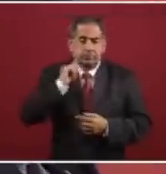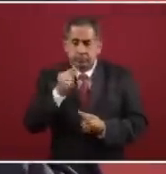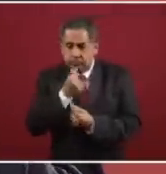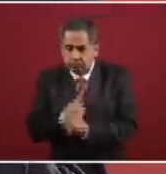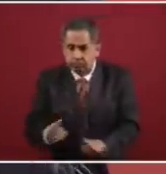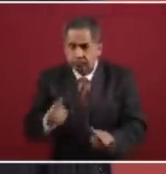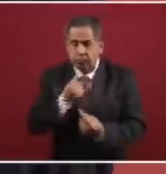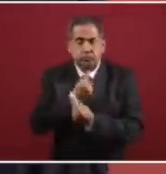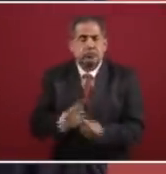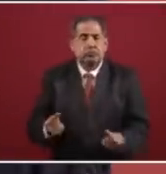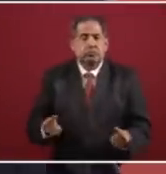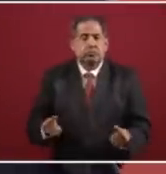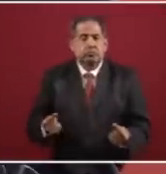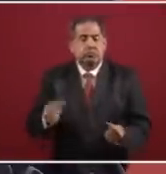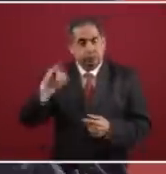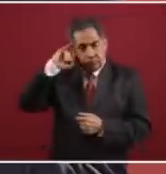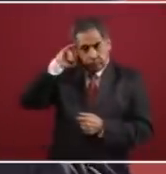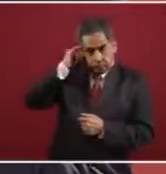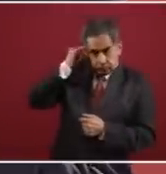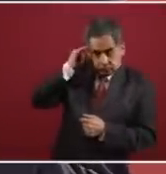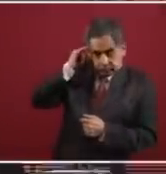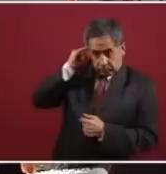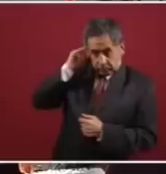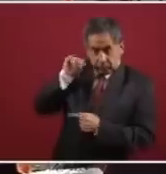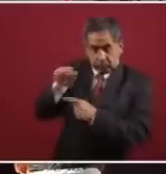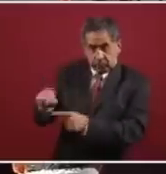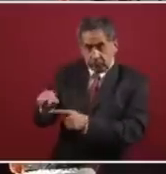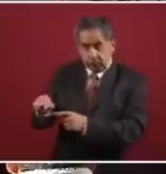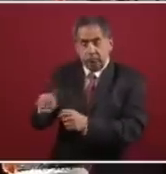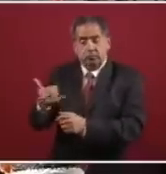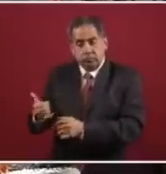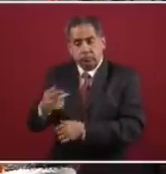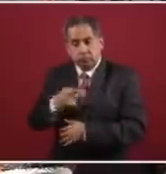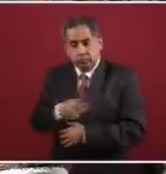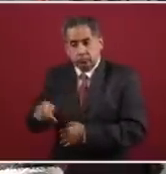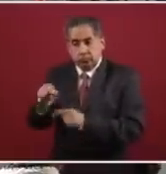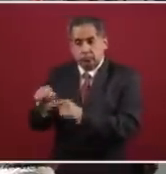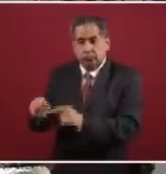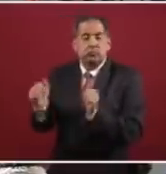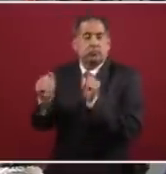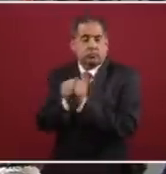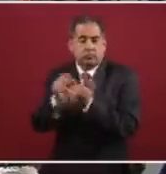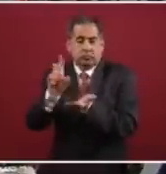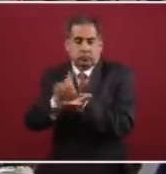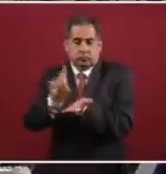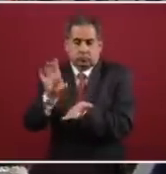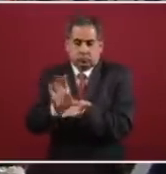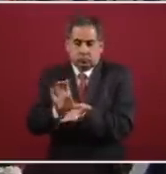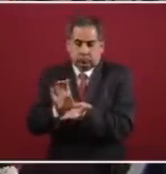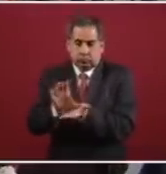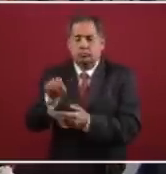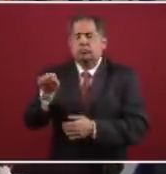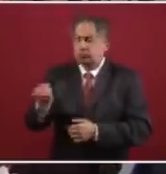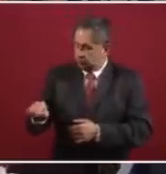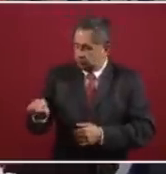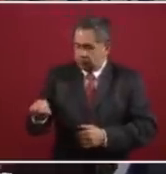niños, indígenas y pobres con discapacidad.